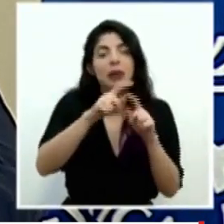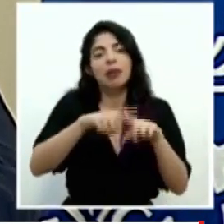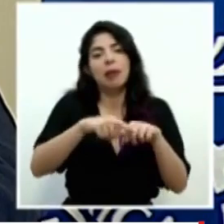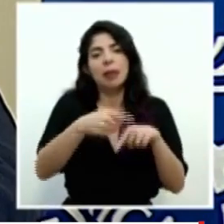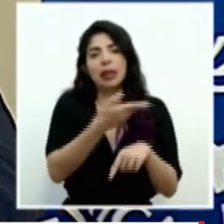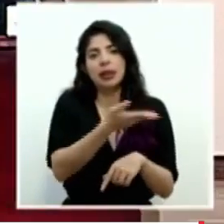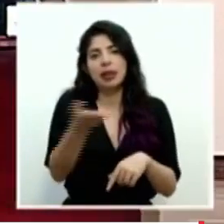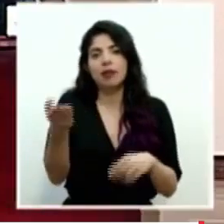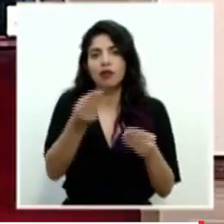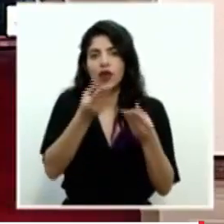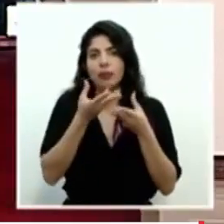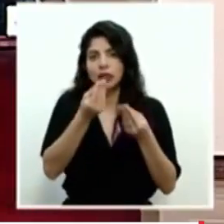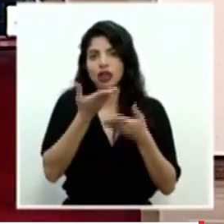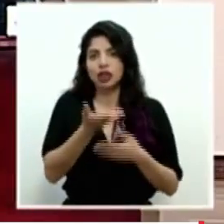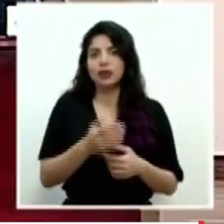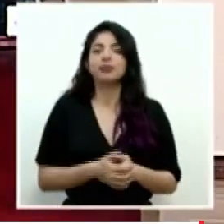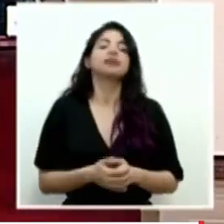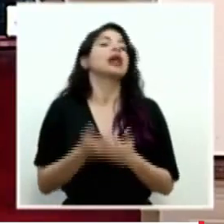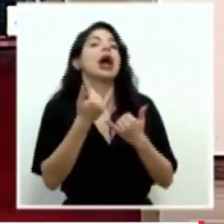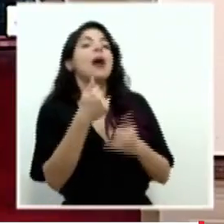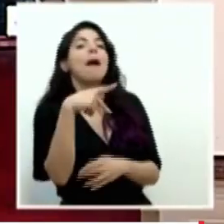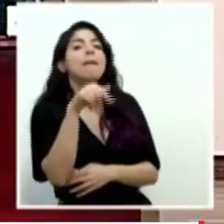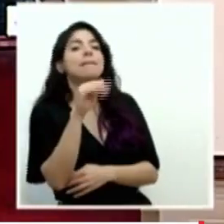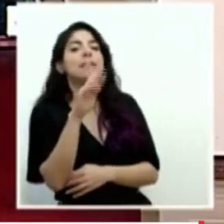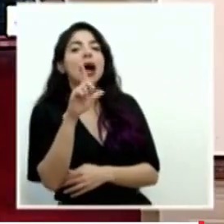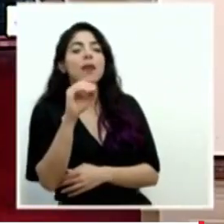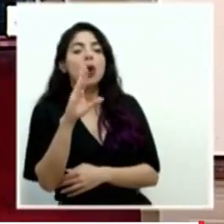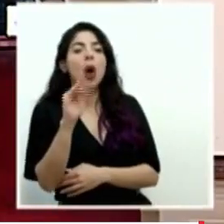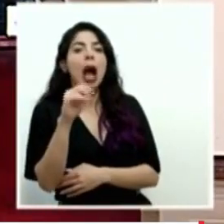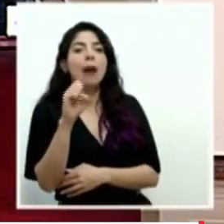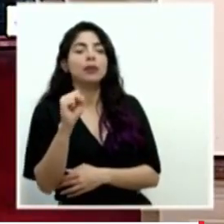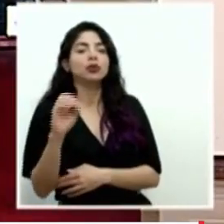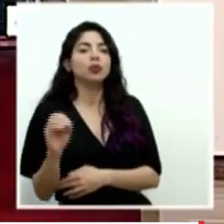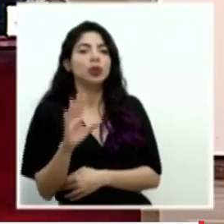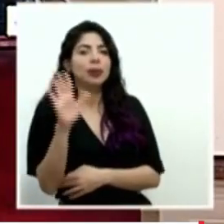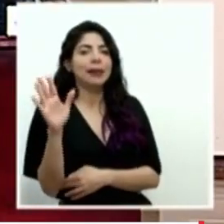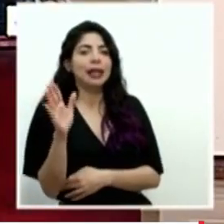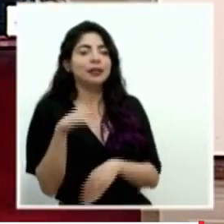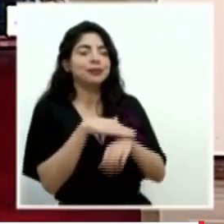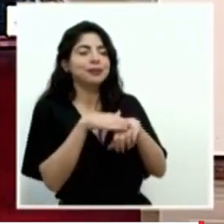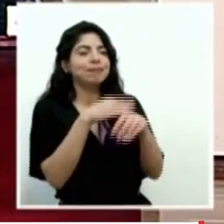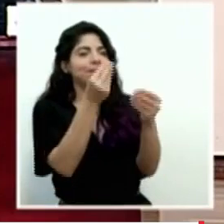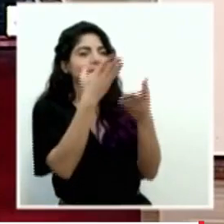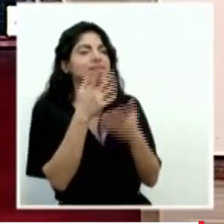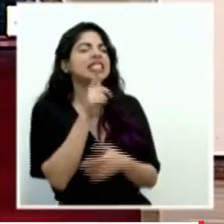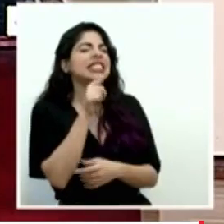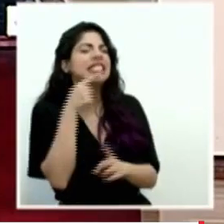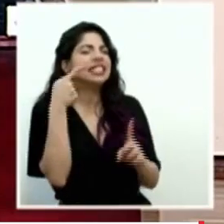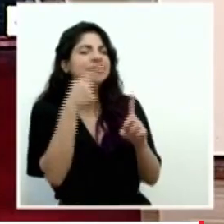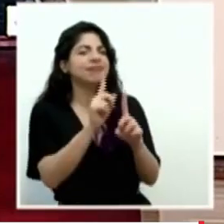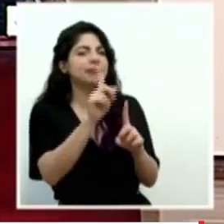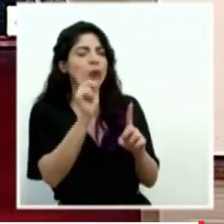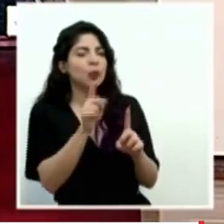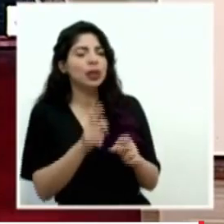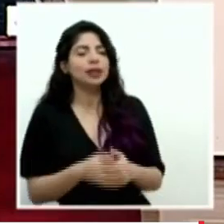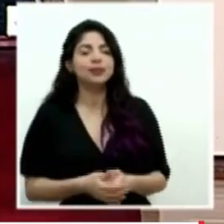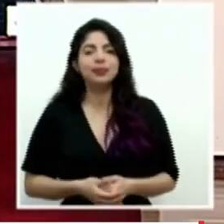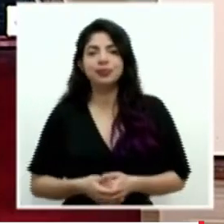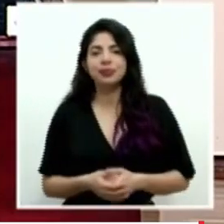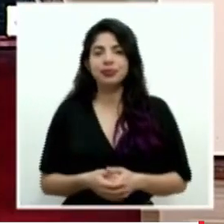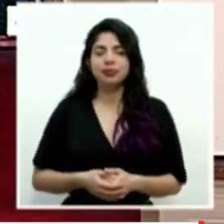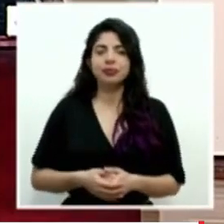esos lugares. Gracias. Continuamos con el colega Pablo Campos de Multimedios. Por favor, colega, indicar a quién estaría dirigida su